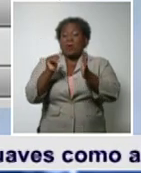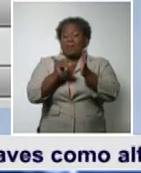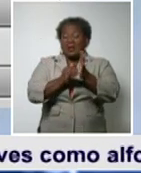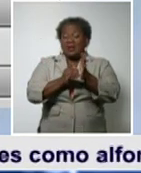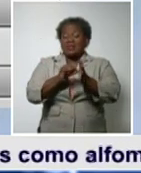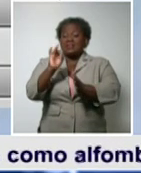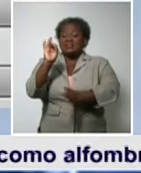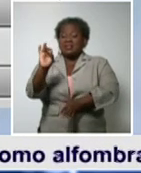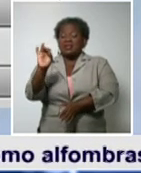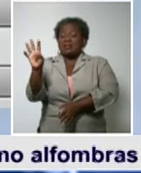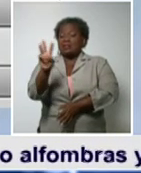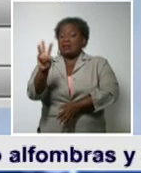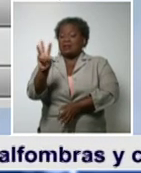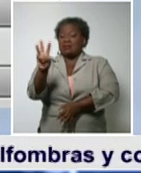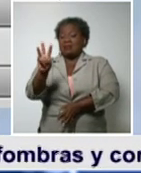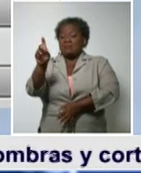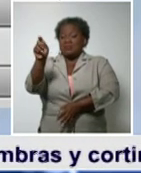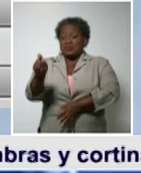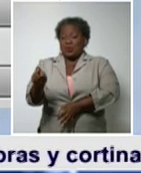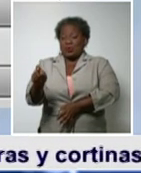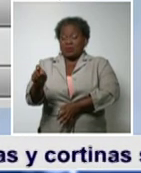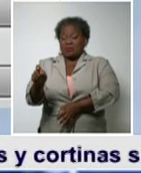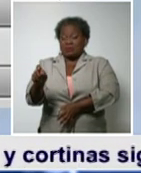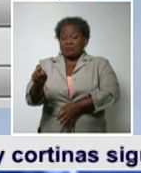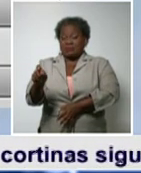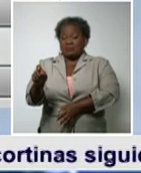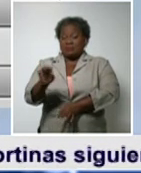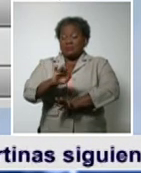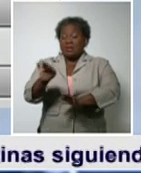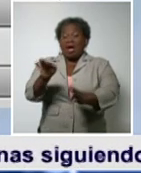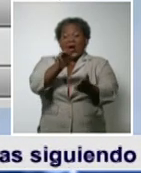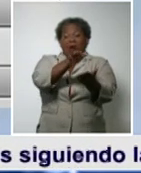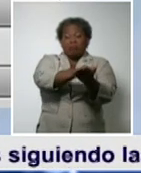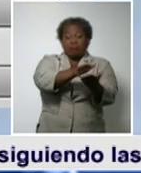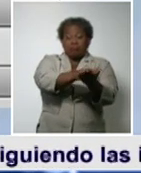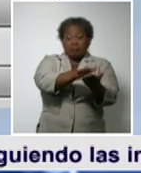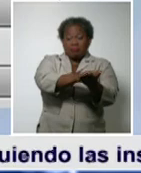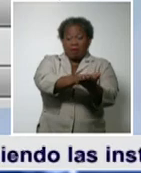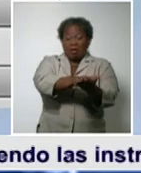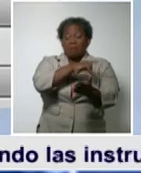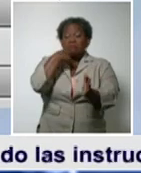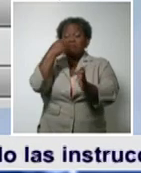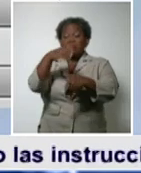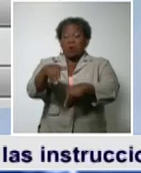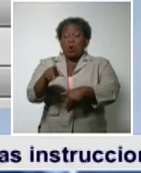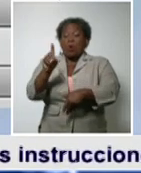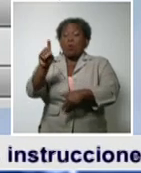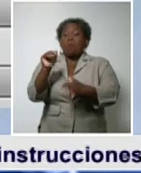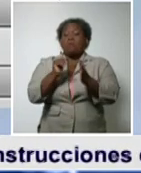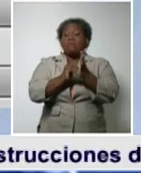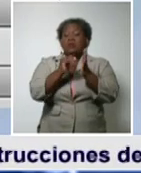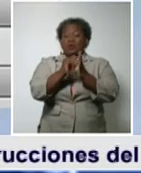5.733 personas y ya el acumulado de fallecidos de